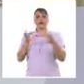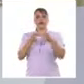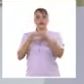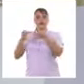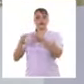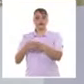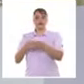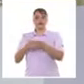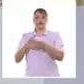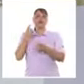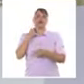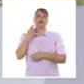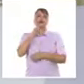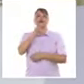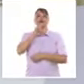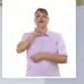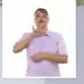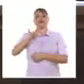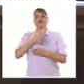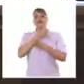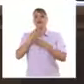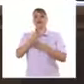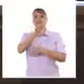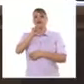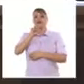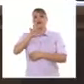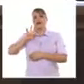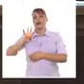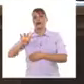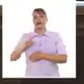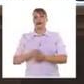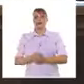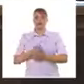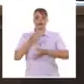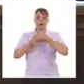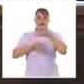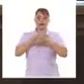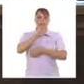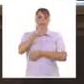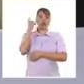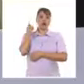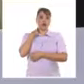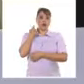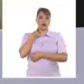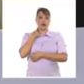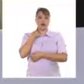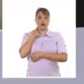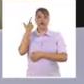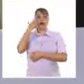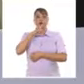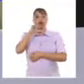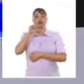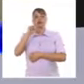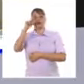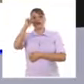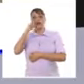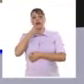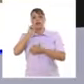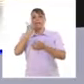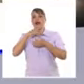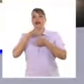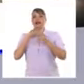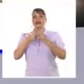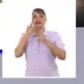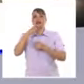entre 2019 y 2024. Últimos 4 años. Azerbaiyán también pudo promover el desarrollo institucional